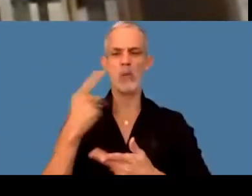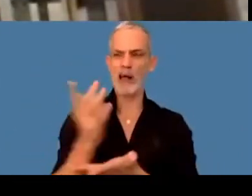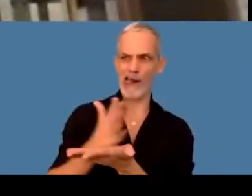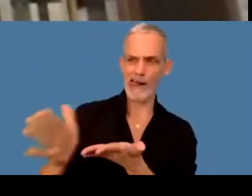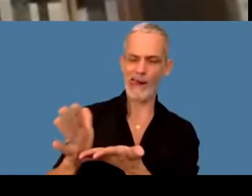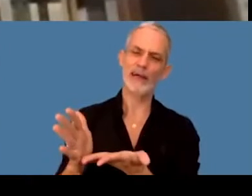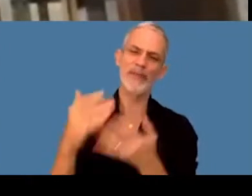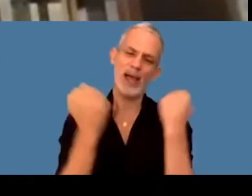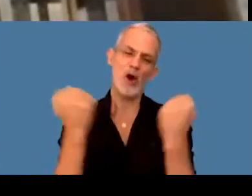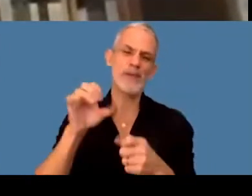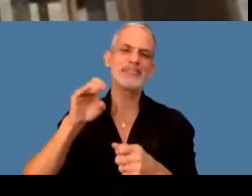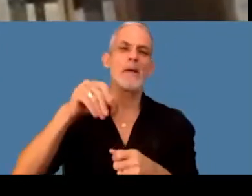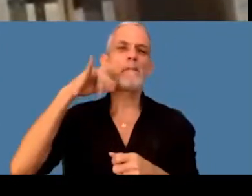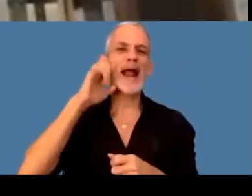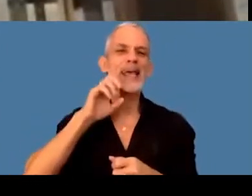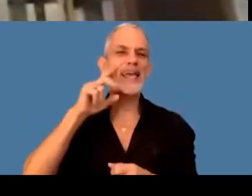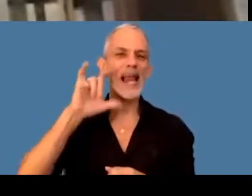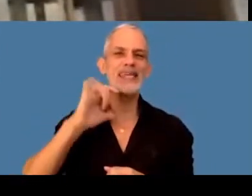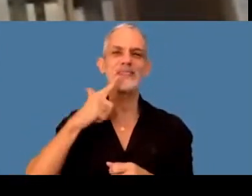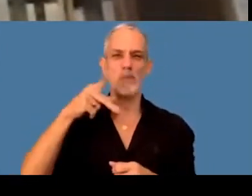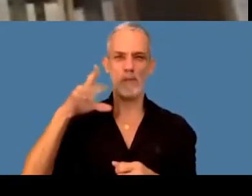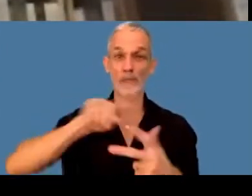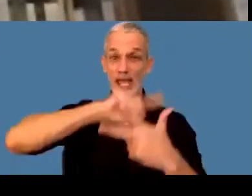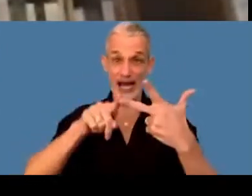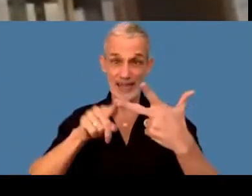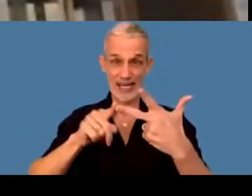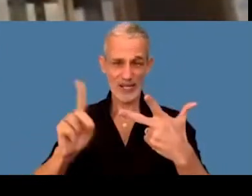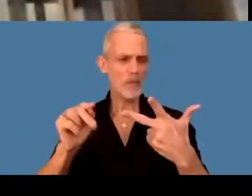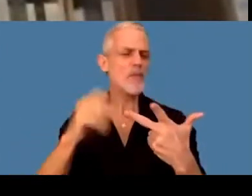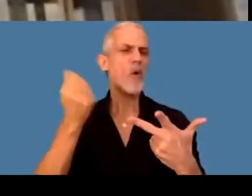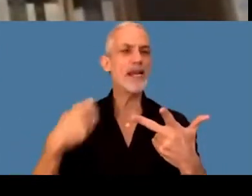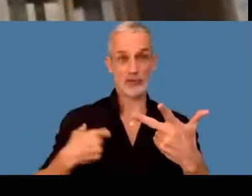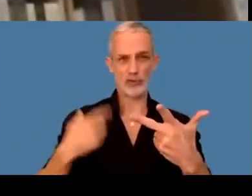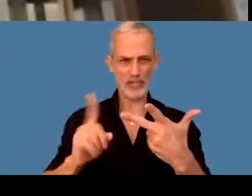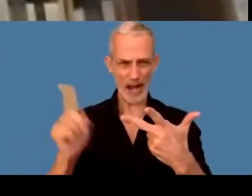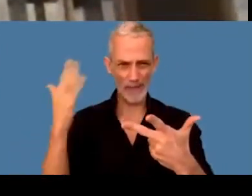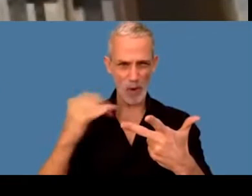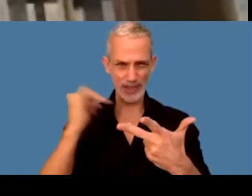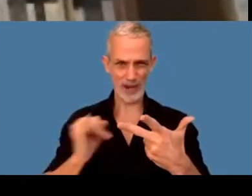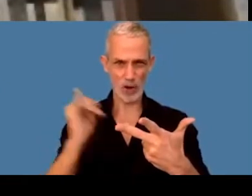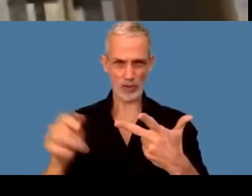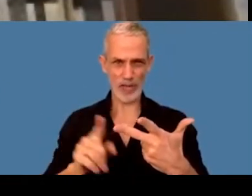economía. Y el tercer eje, como les decía, es el eje social,